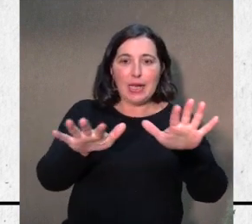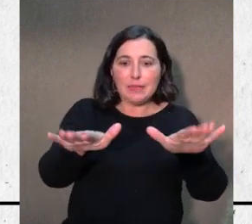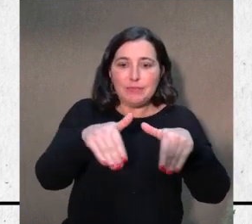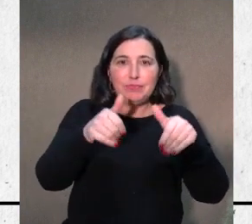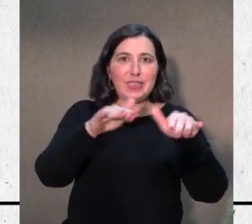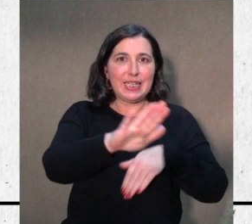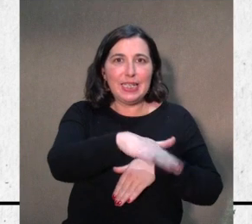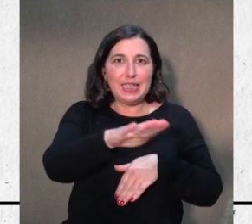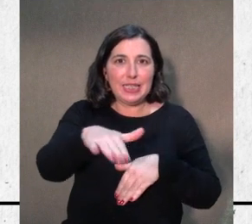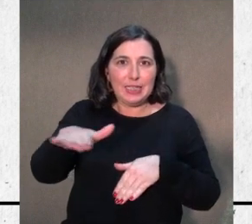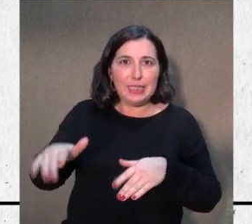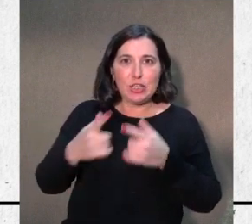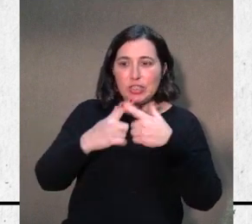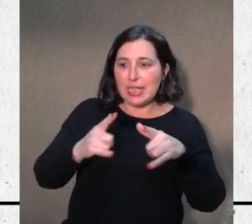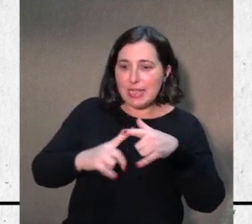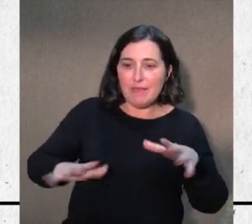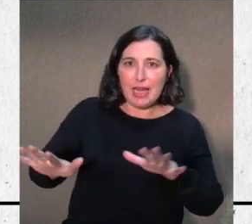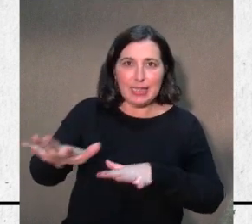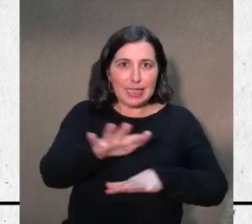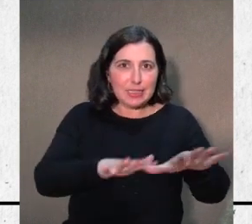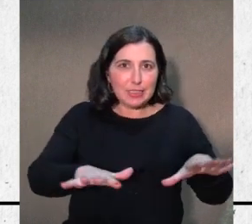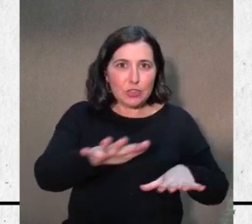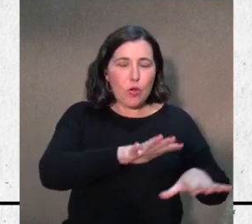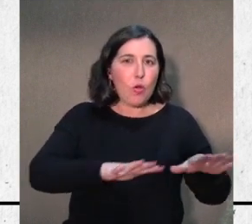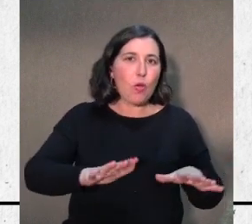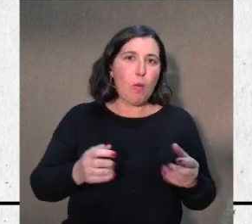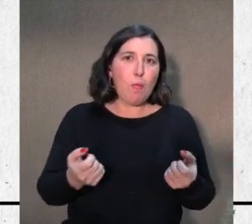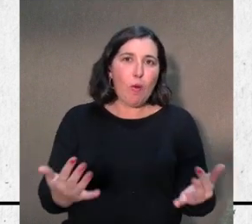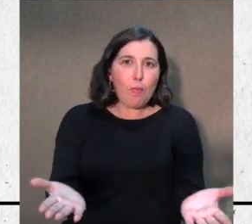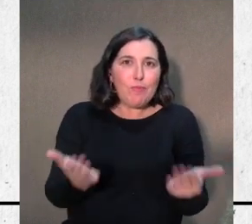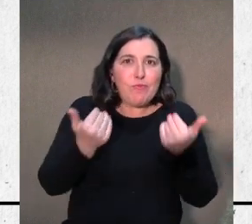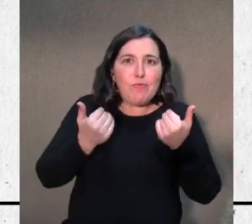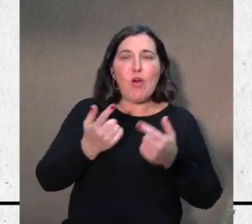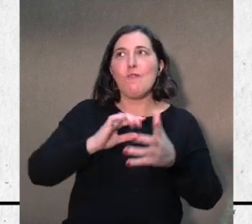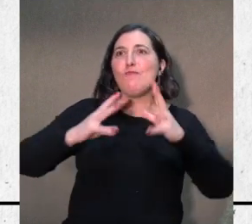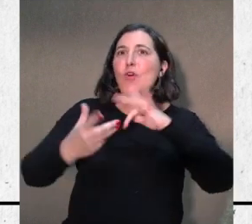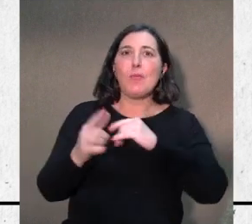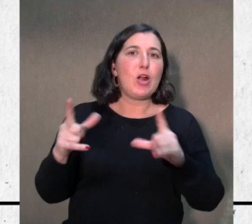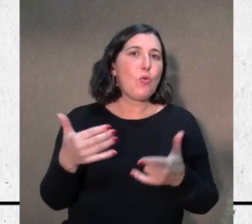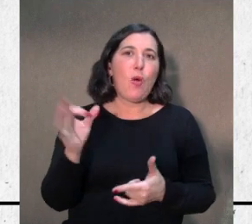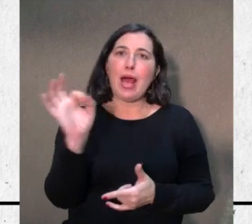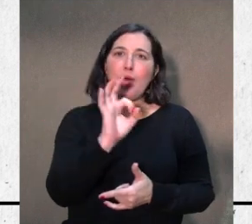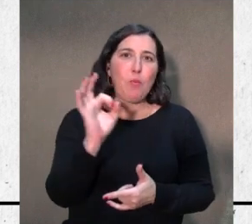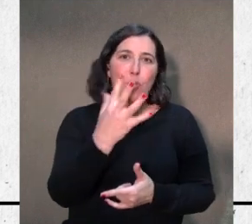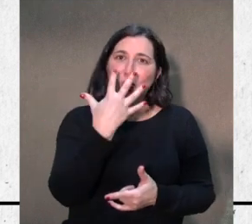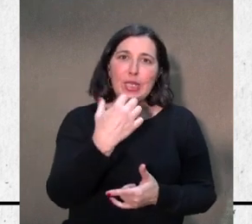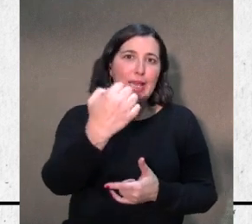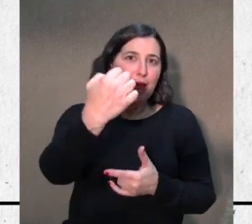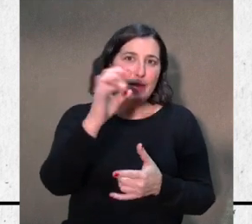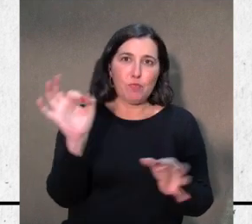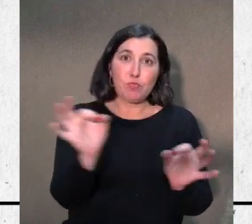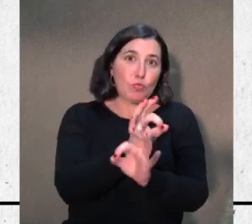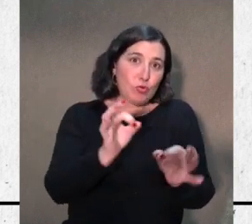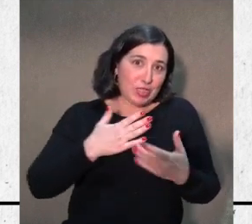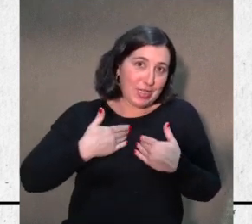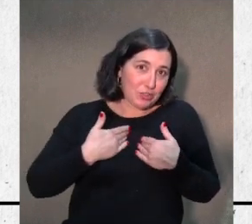sectores que por ahí de otra forma no accederían a la música, que fue mi caso. Mi familia está cero